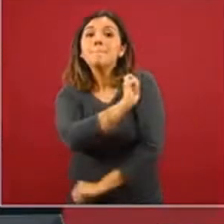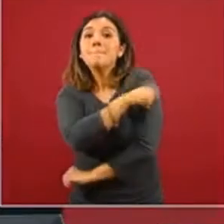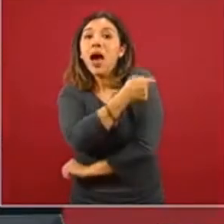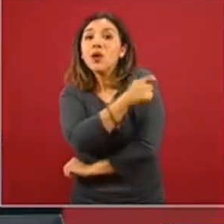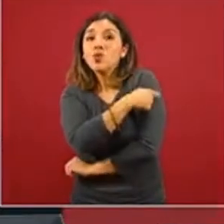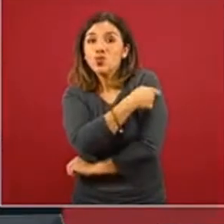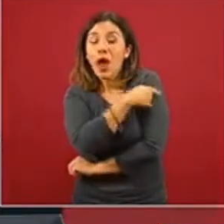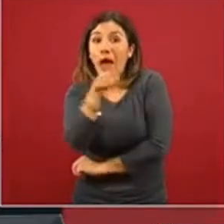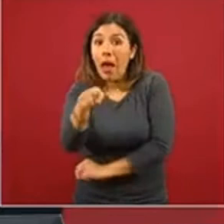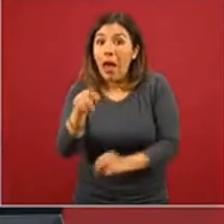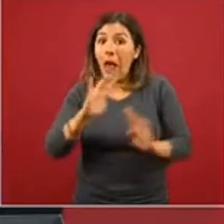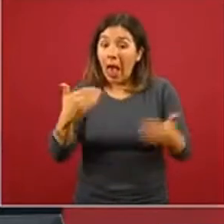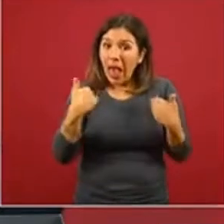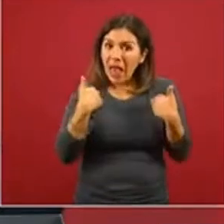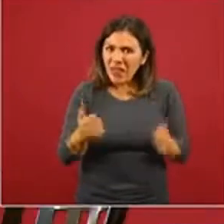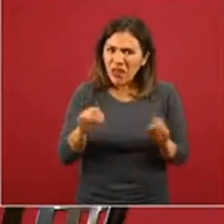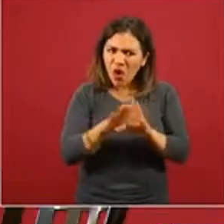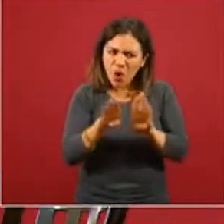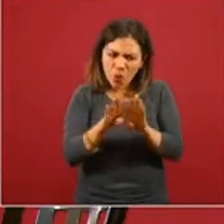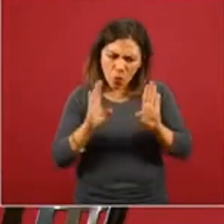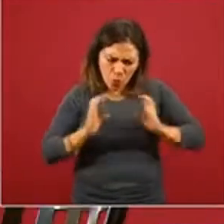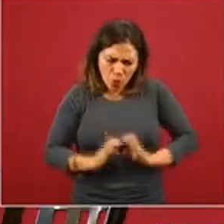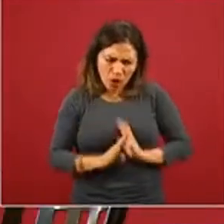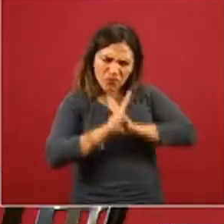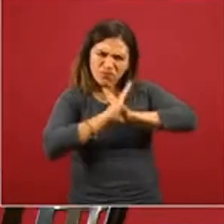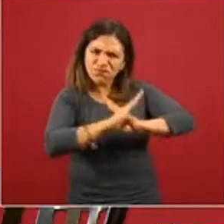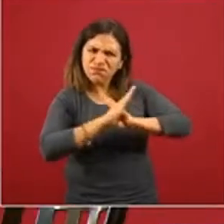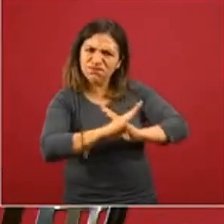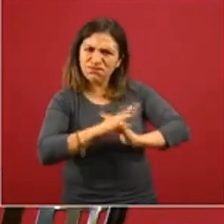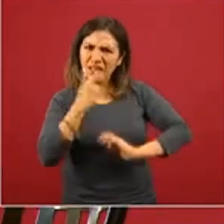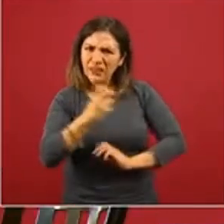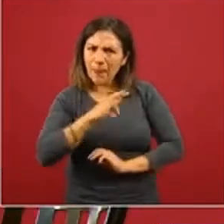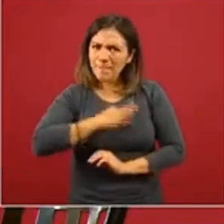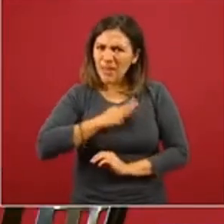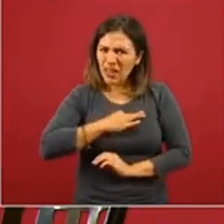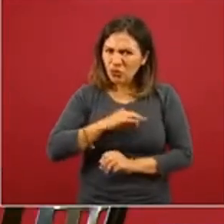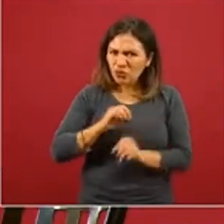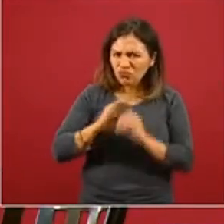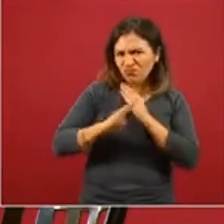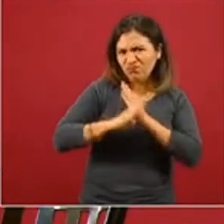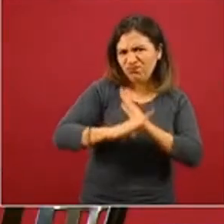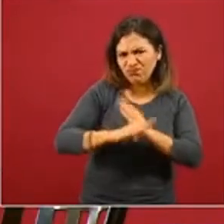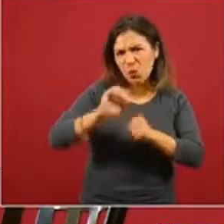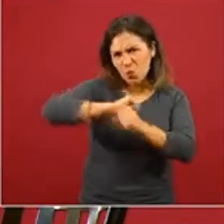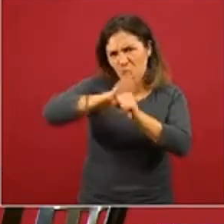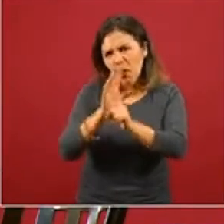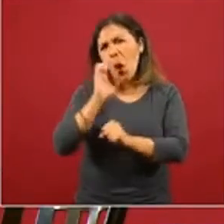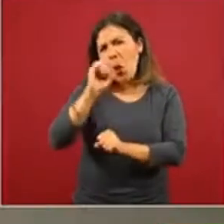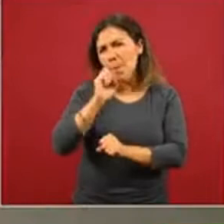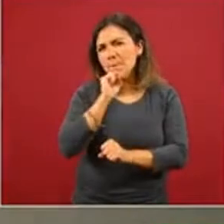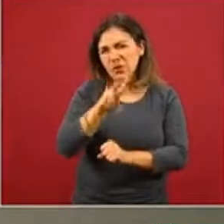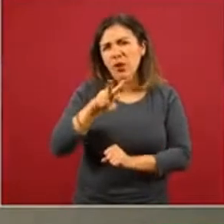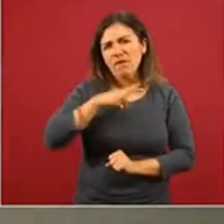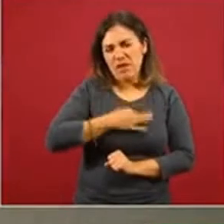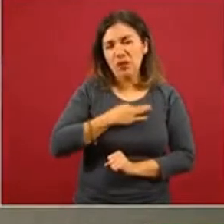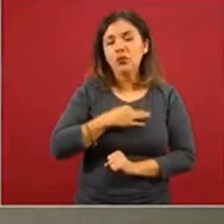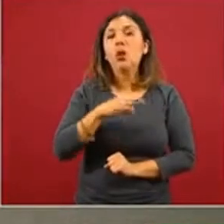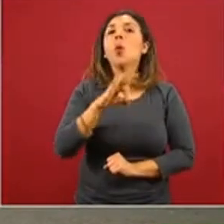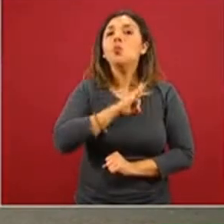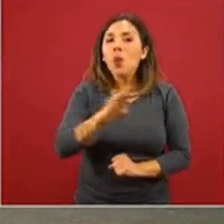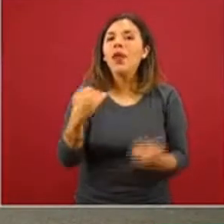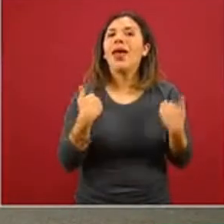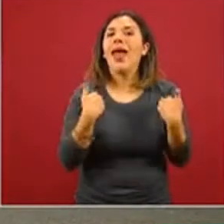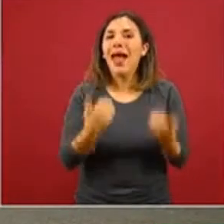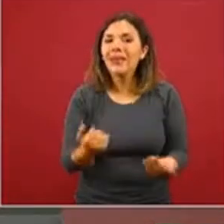medida en que se entienda la inmunidad de los seres humanos al COVID o al virus que causa el COVID, se puede